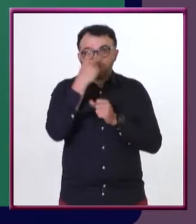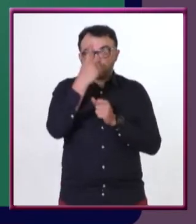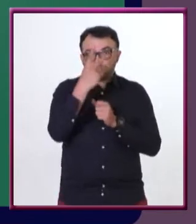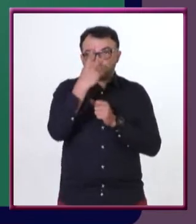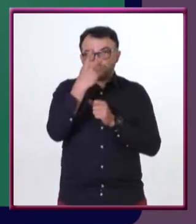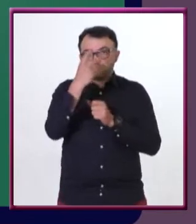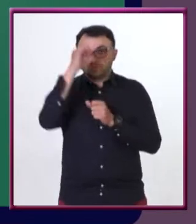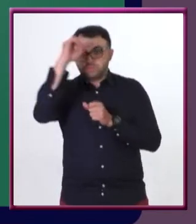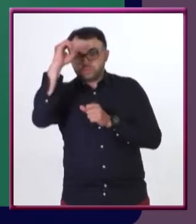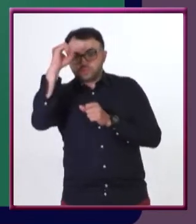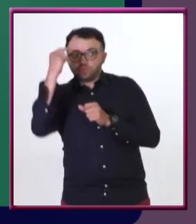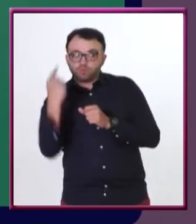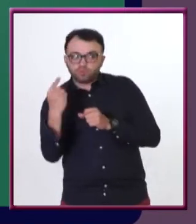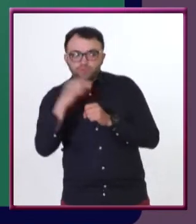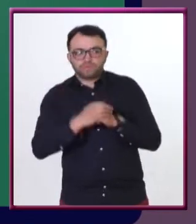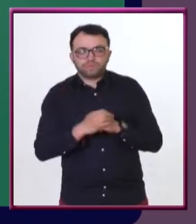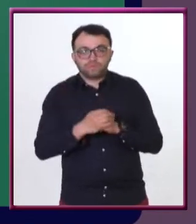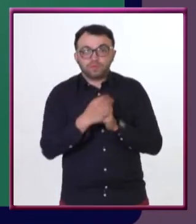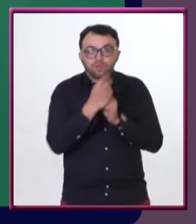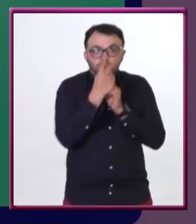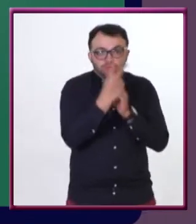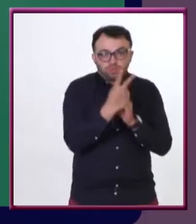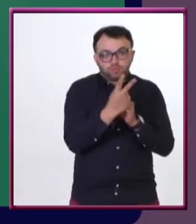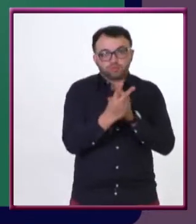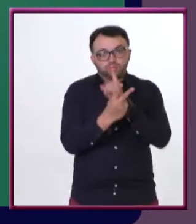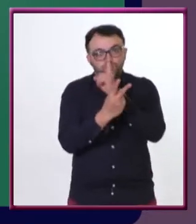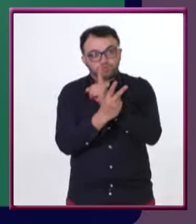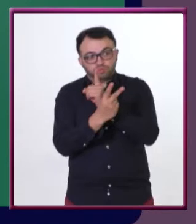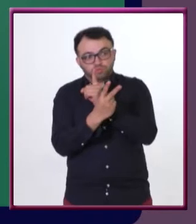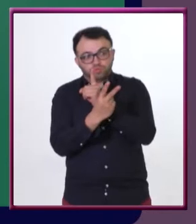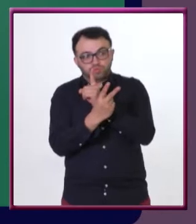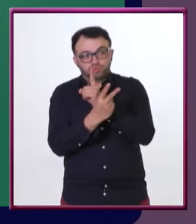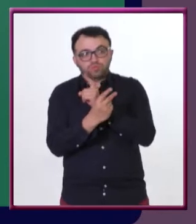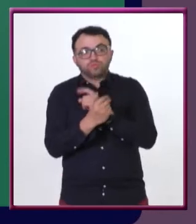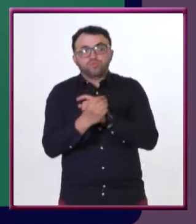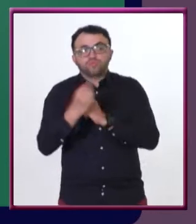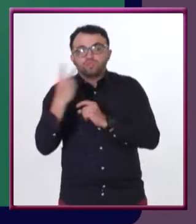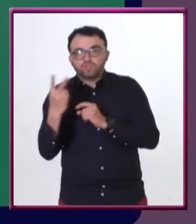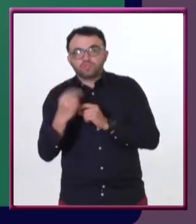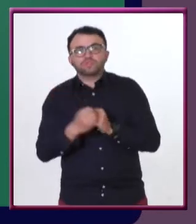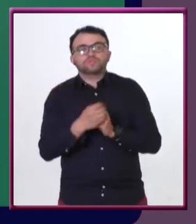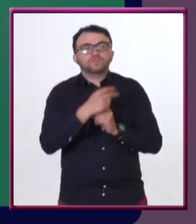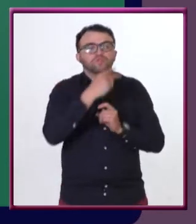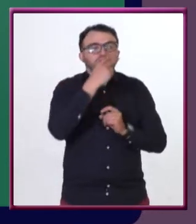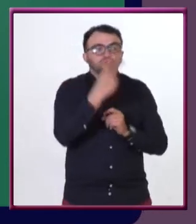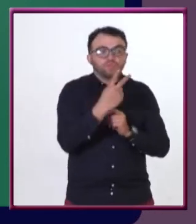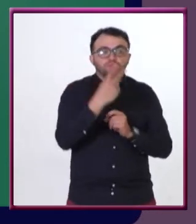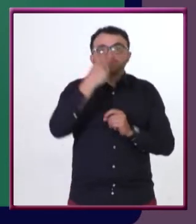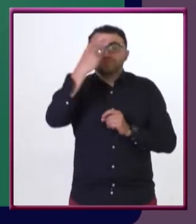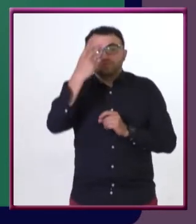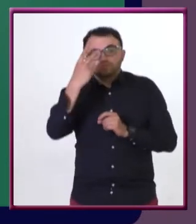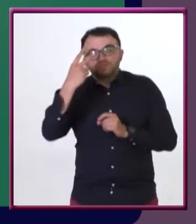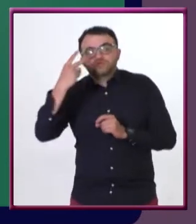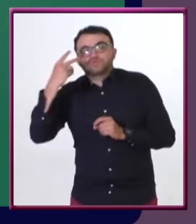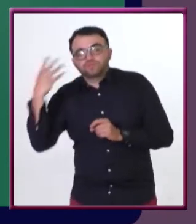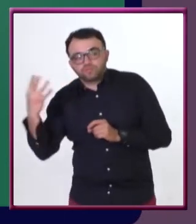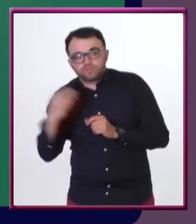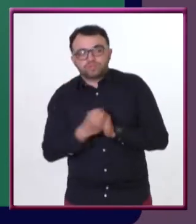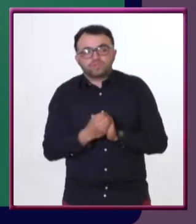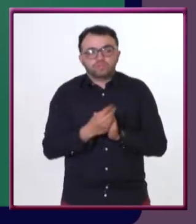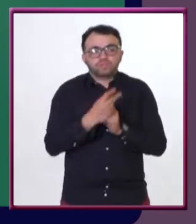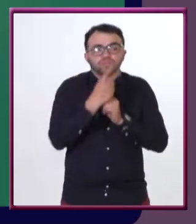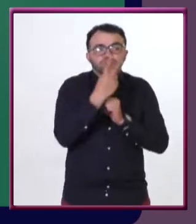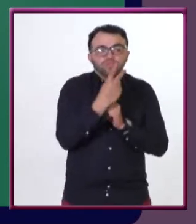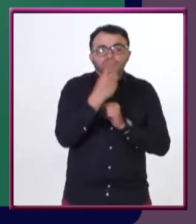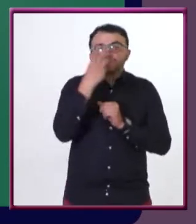casilla el exponente es 1 porque 2 a la 1 es 2. Y así irá creciendo nuestro exponente mientras avanzamos de